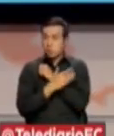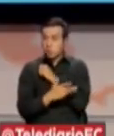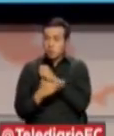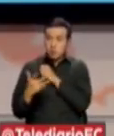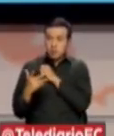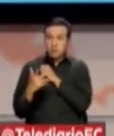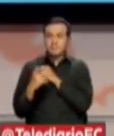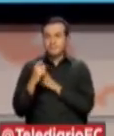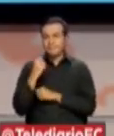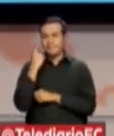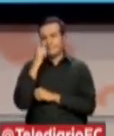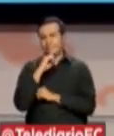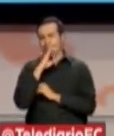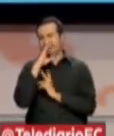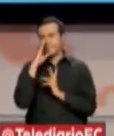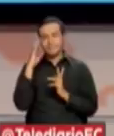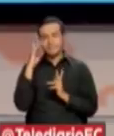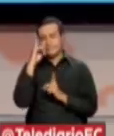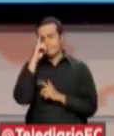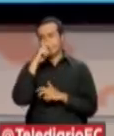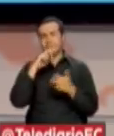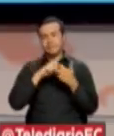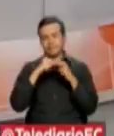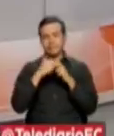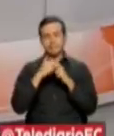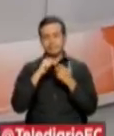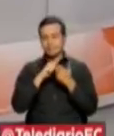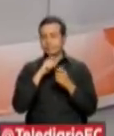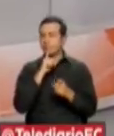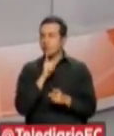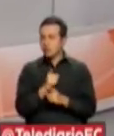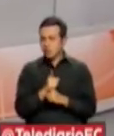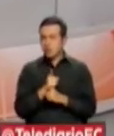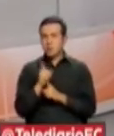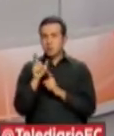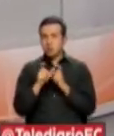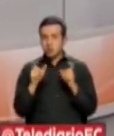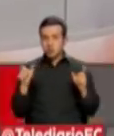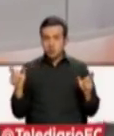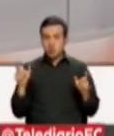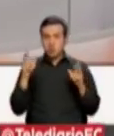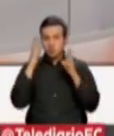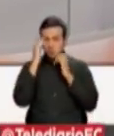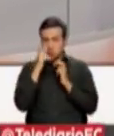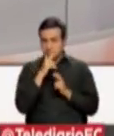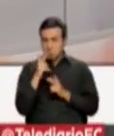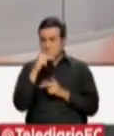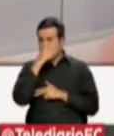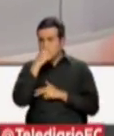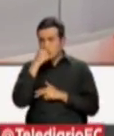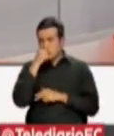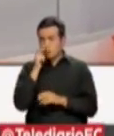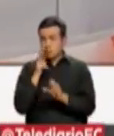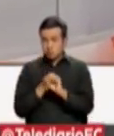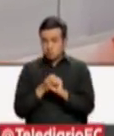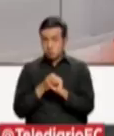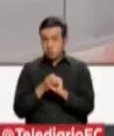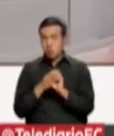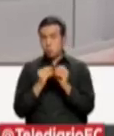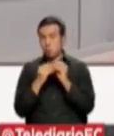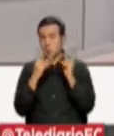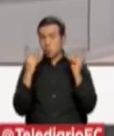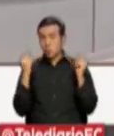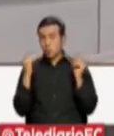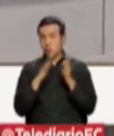las consecuencias o el caldo de cultivo para que tengamos gente a la guerrilla o al narcotráfico es verdad que el narcotráfico ofrece mucho